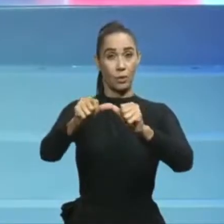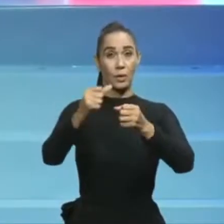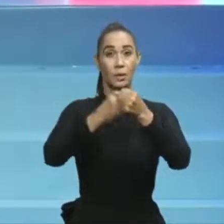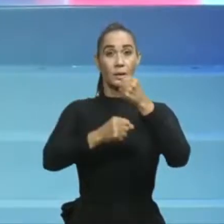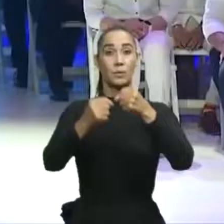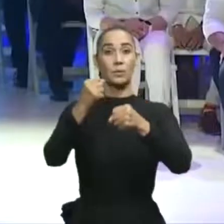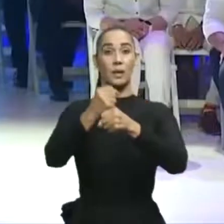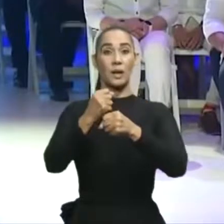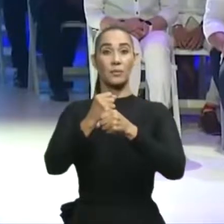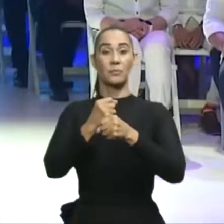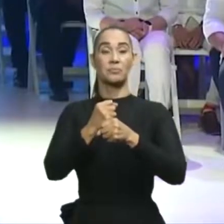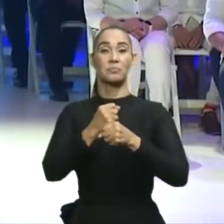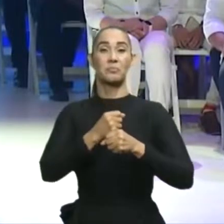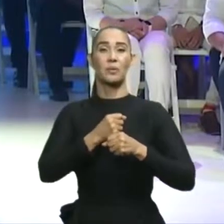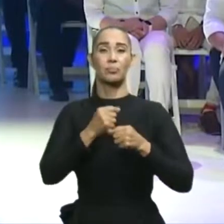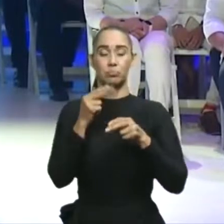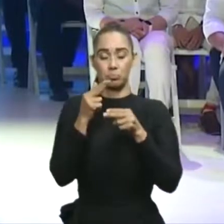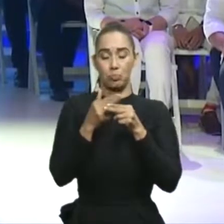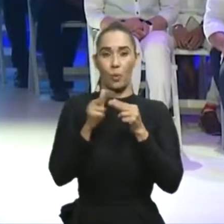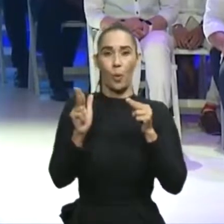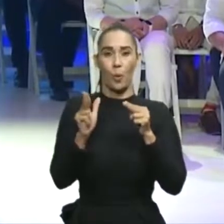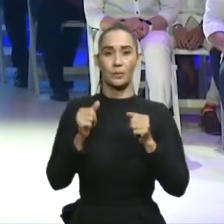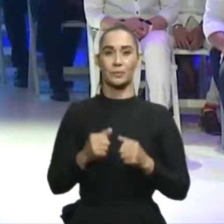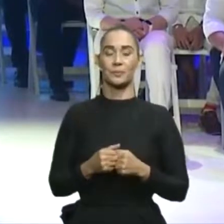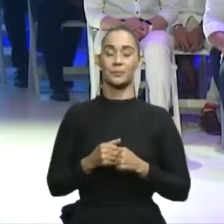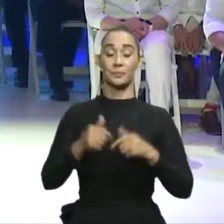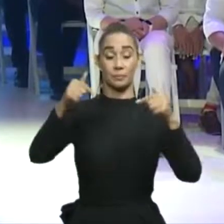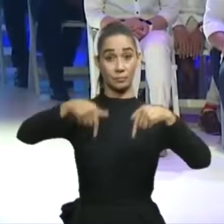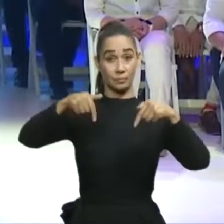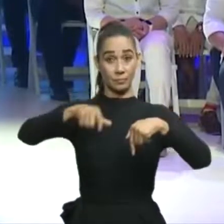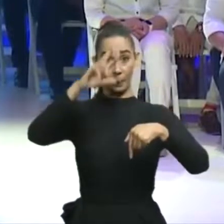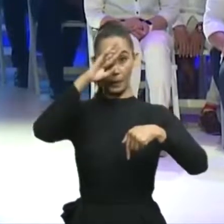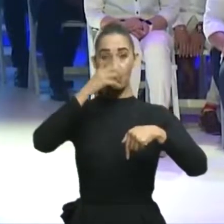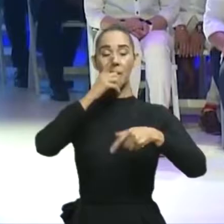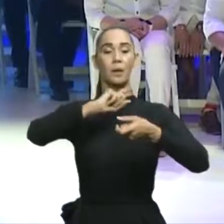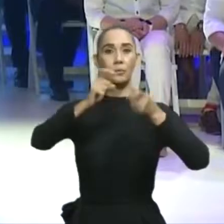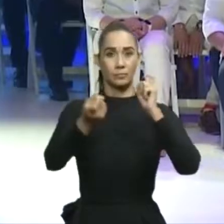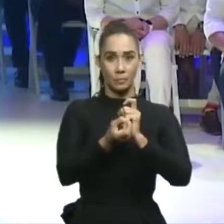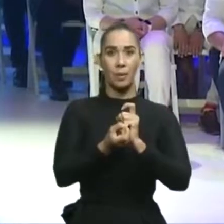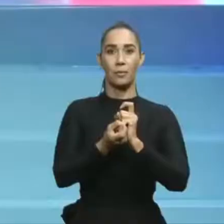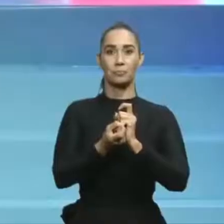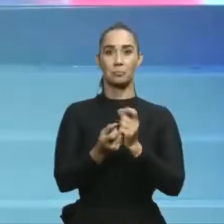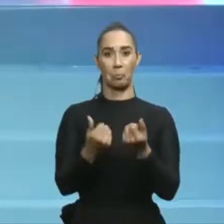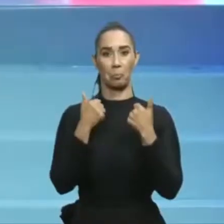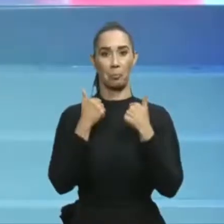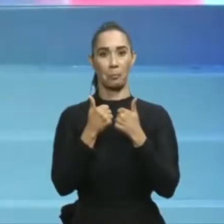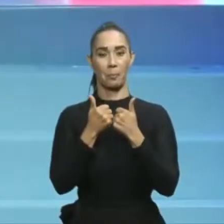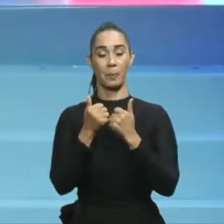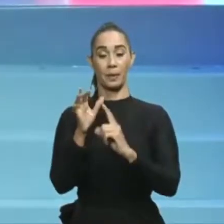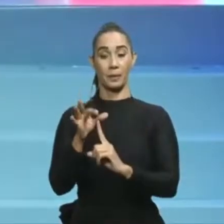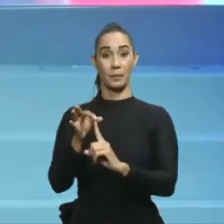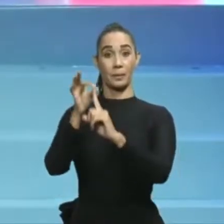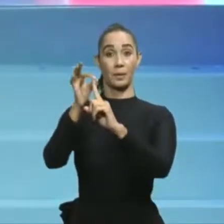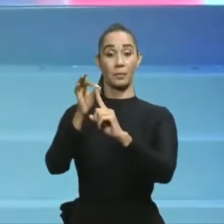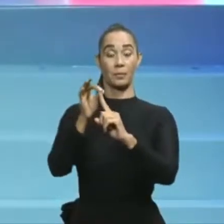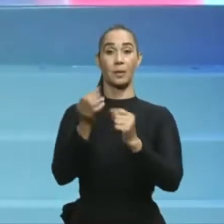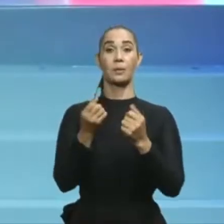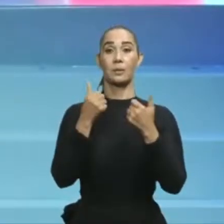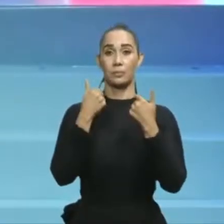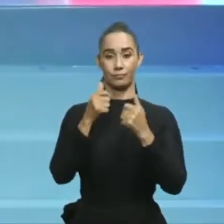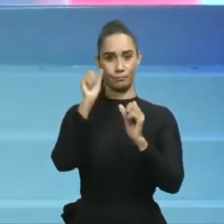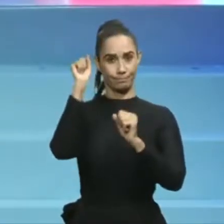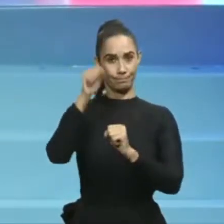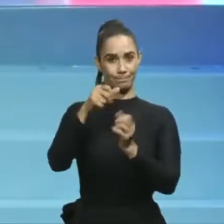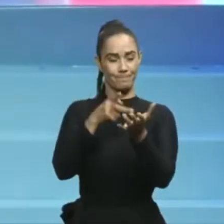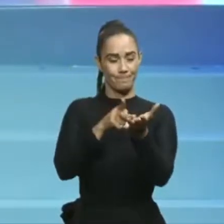estar más de acuerdo con el que en nuestro país ha cambiado especialmente en algunas áreas es ya un hecho